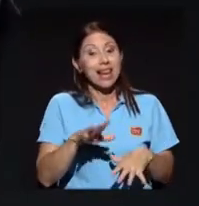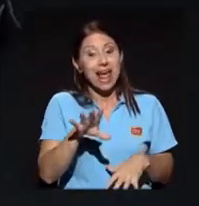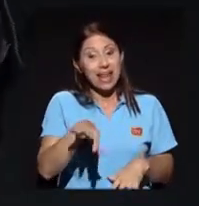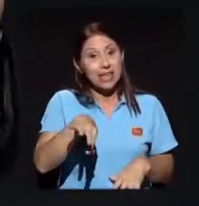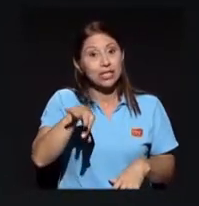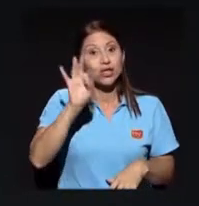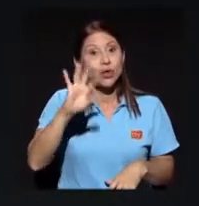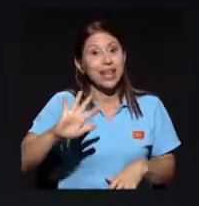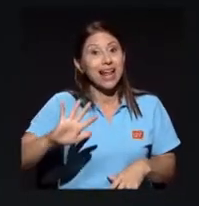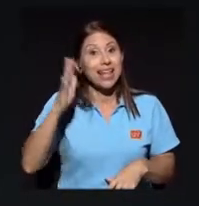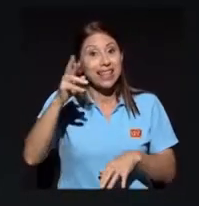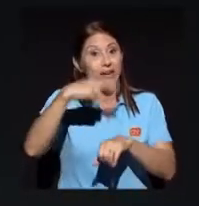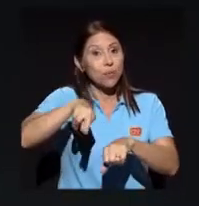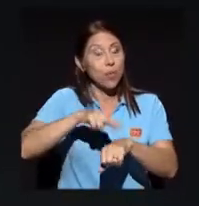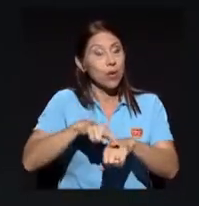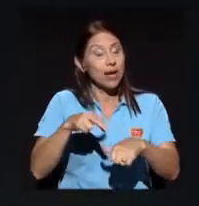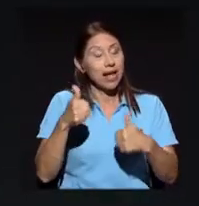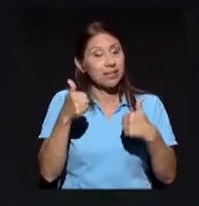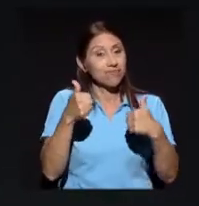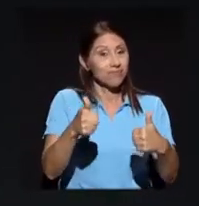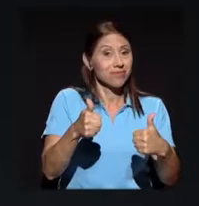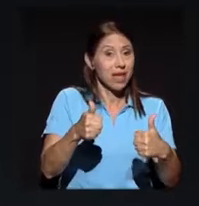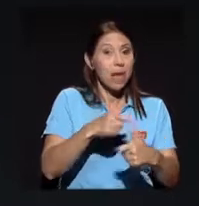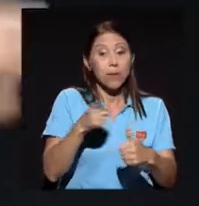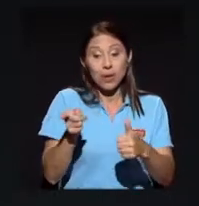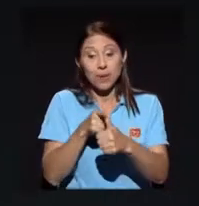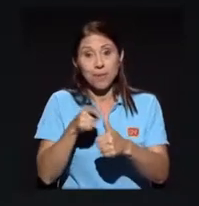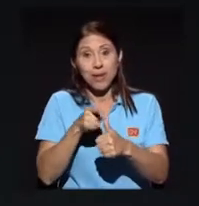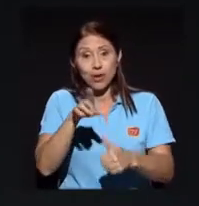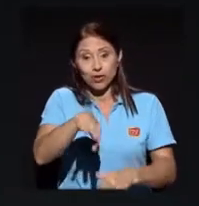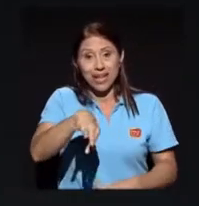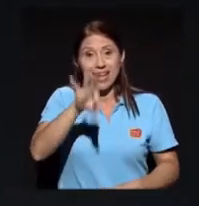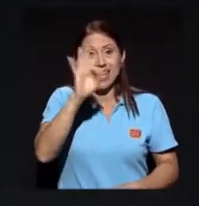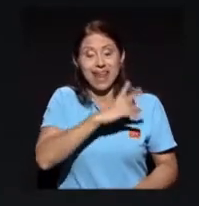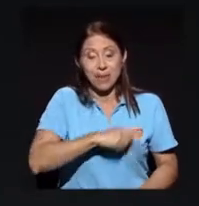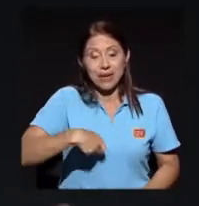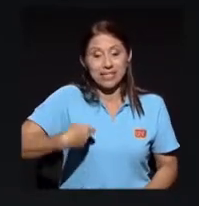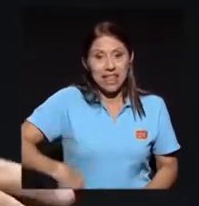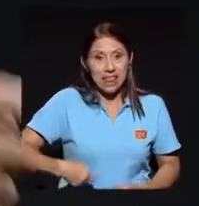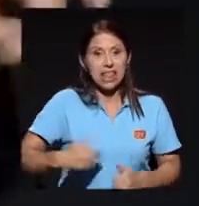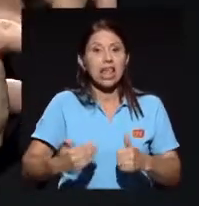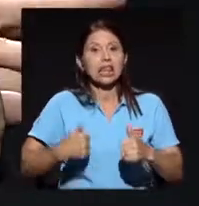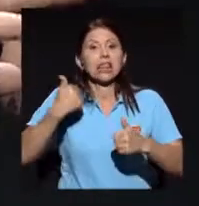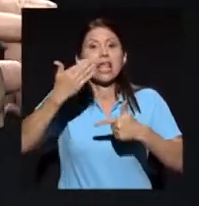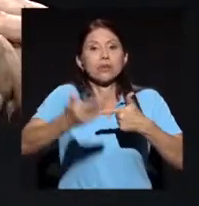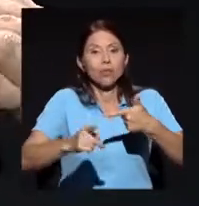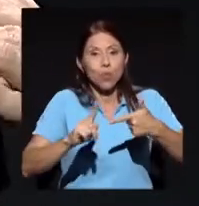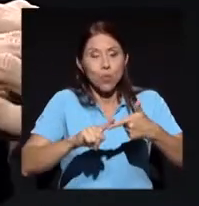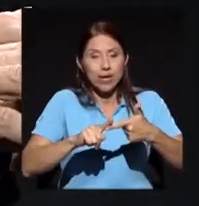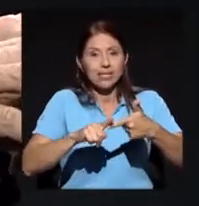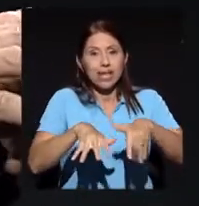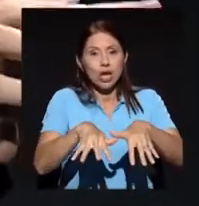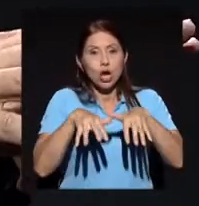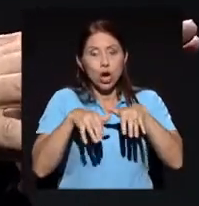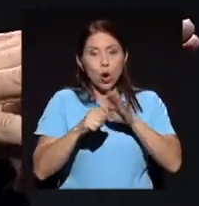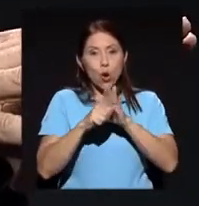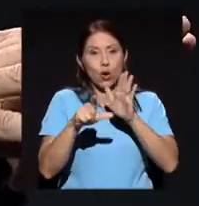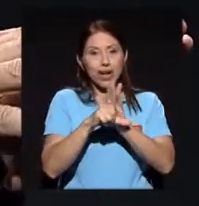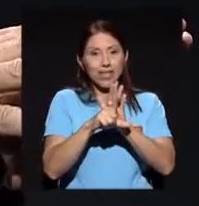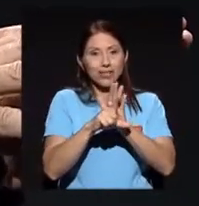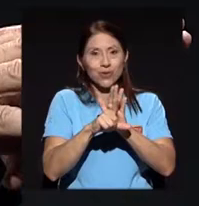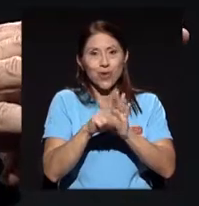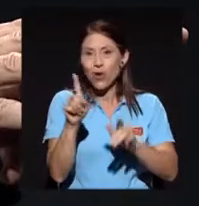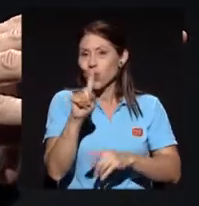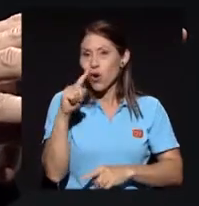porque primero se elige el presidente y luego que se elige el presidente se elige el congreso y entonces no siempre hay la garantía de que